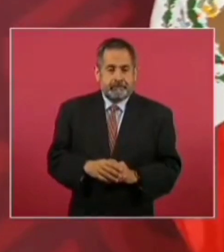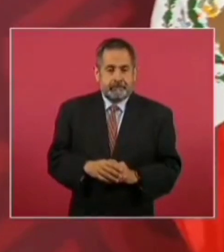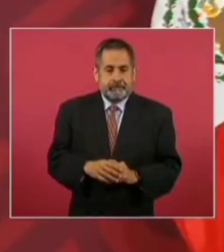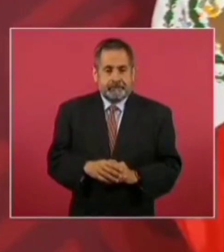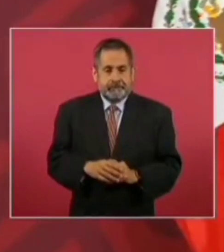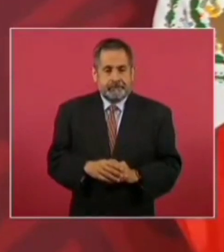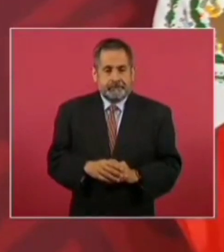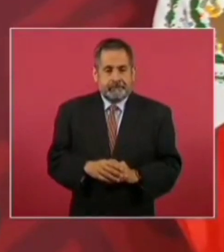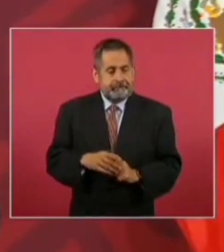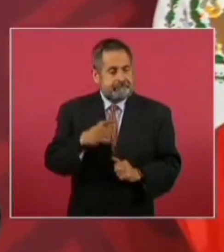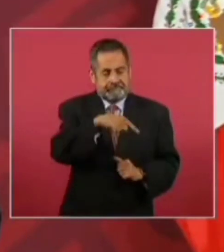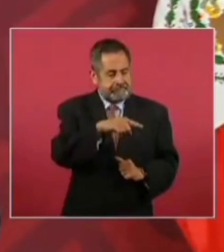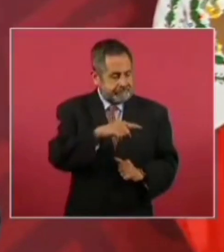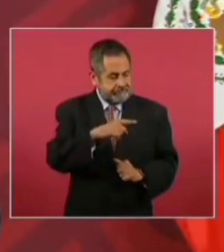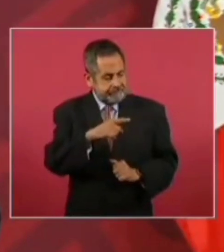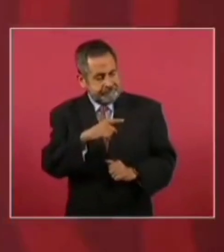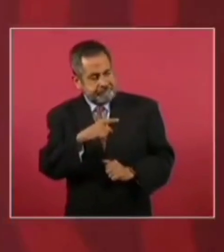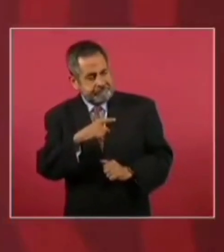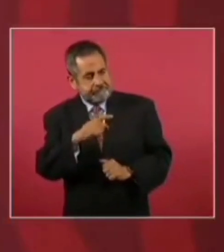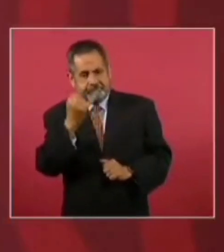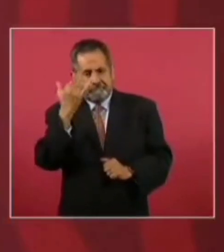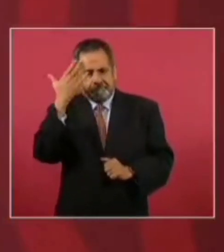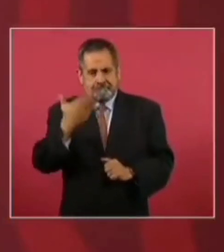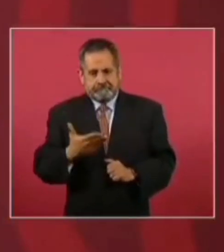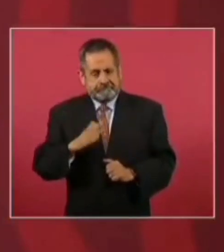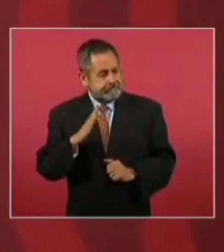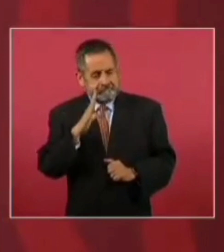van a quedar manchados.